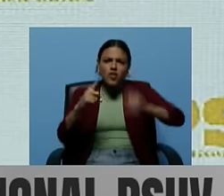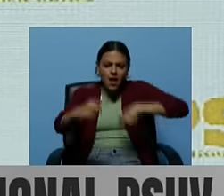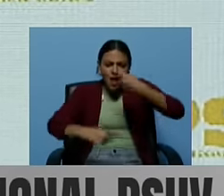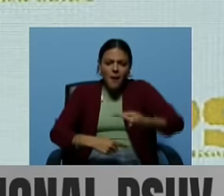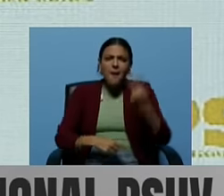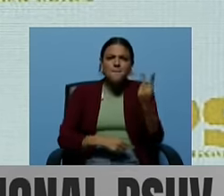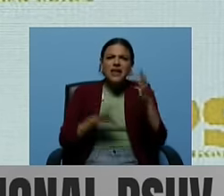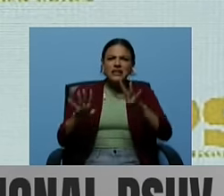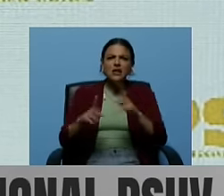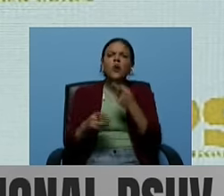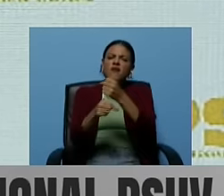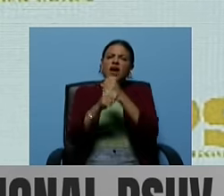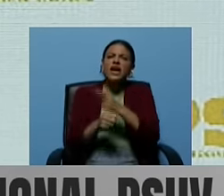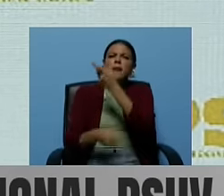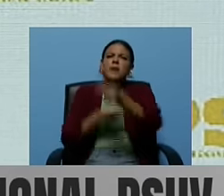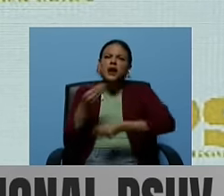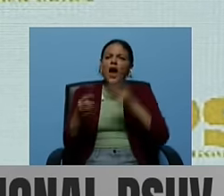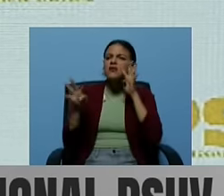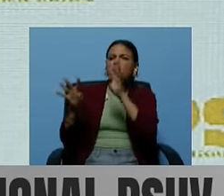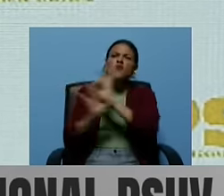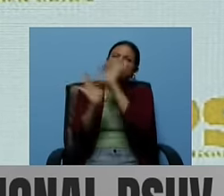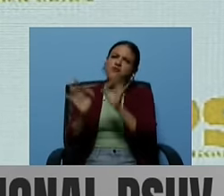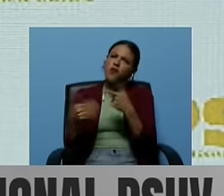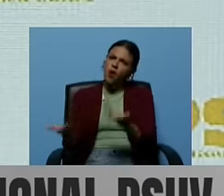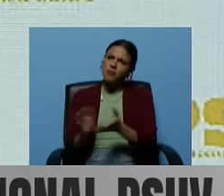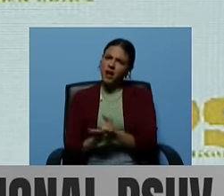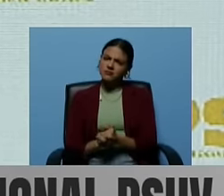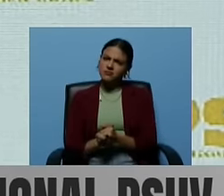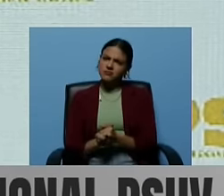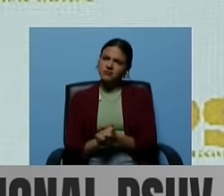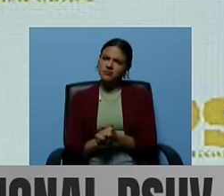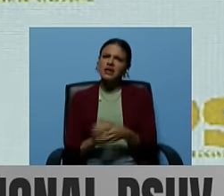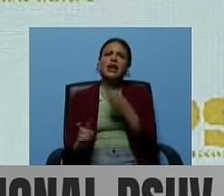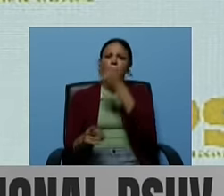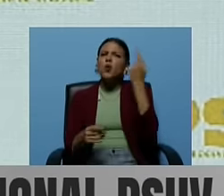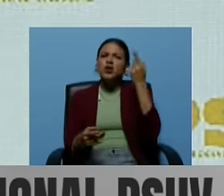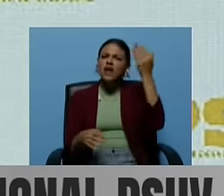¿Qué esperaban que ocurriera en la calle?